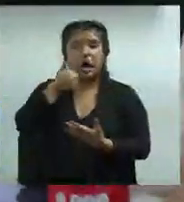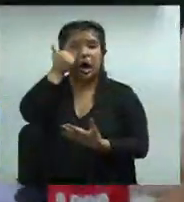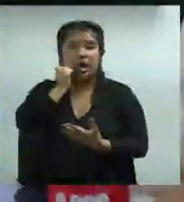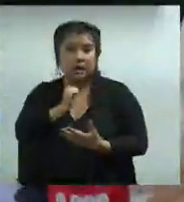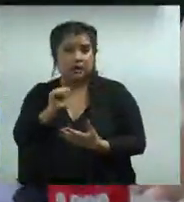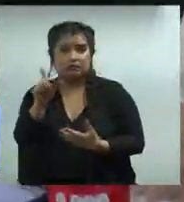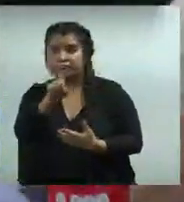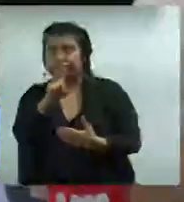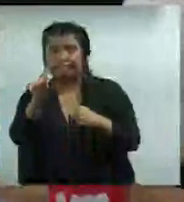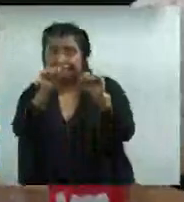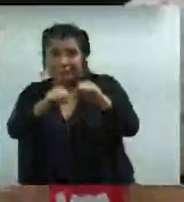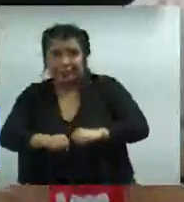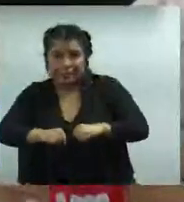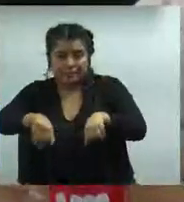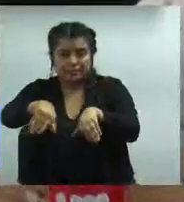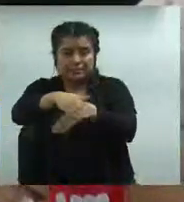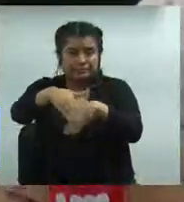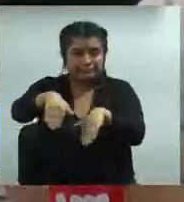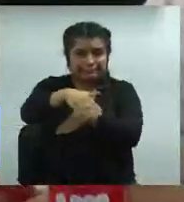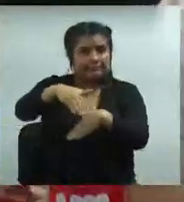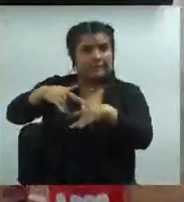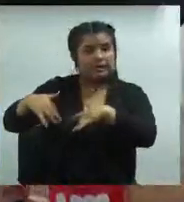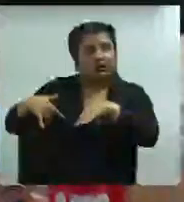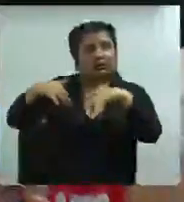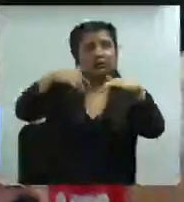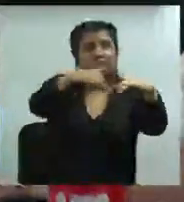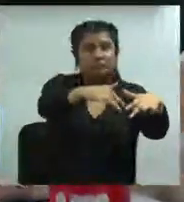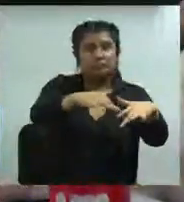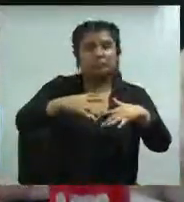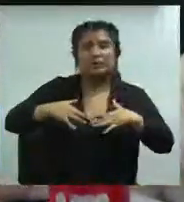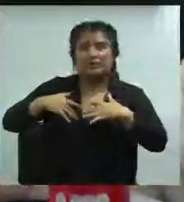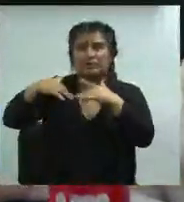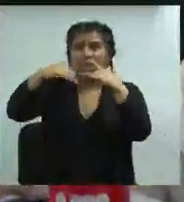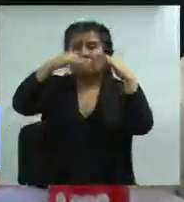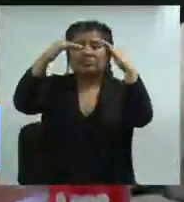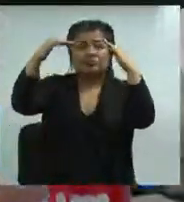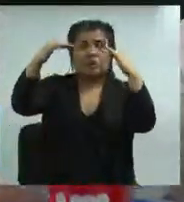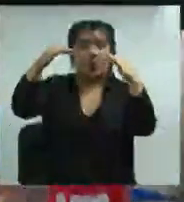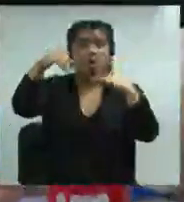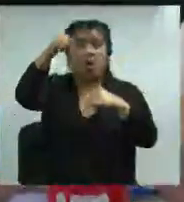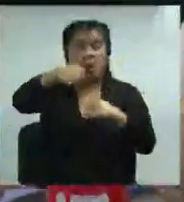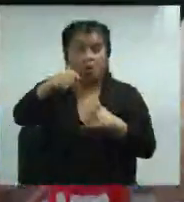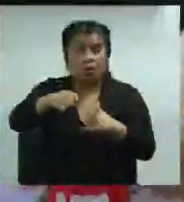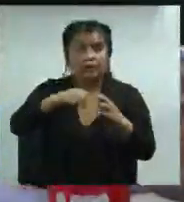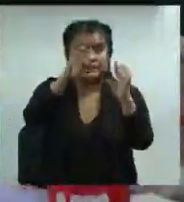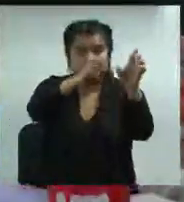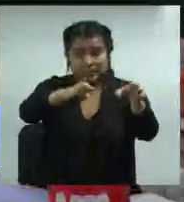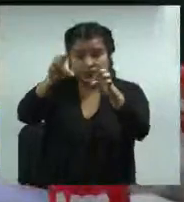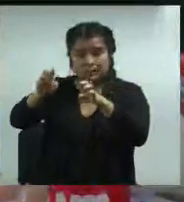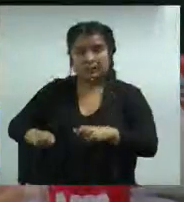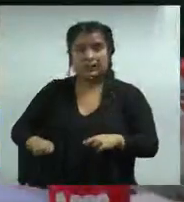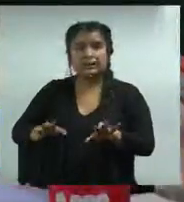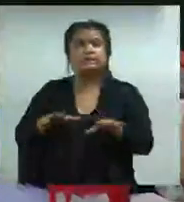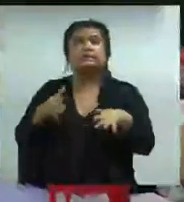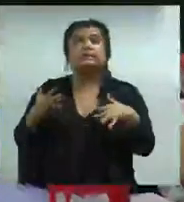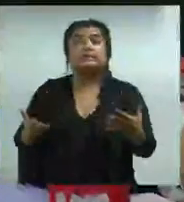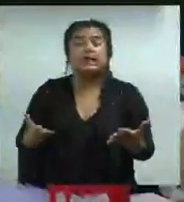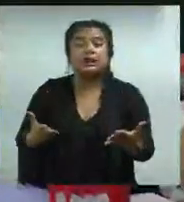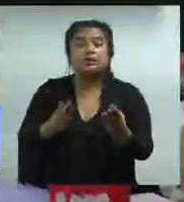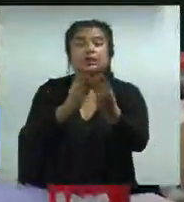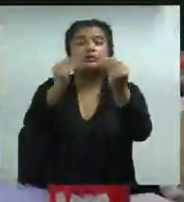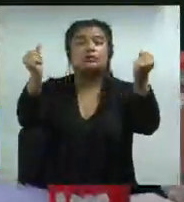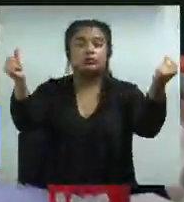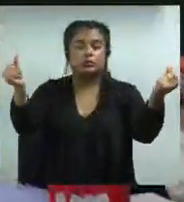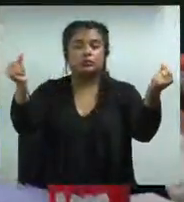podía ni siquiera transitar en la ciudad capital por el tema del humo. Y hoy por hoy la gente está tratando de darle algún nivel de